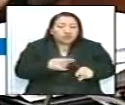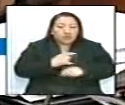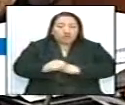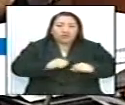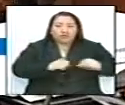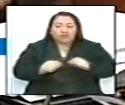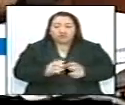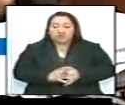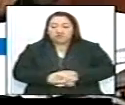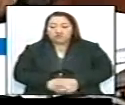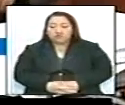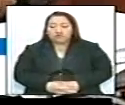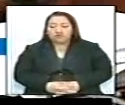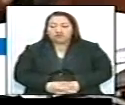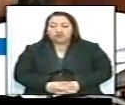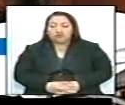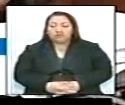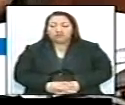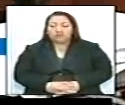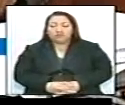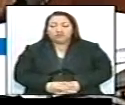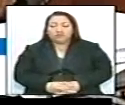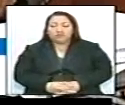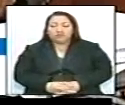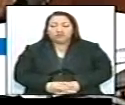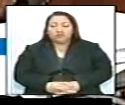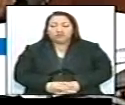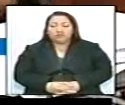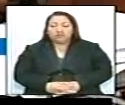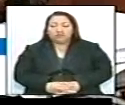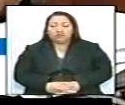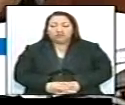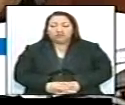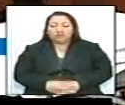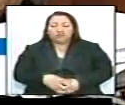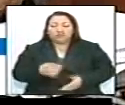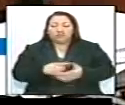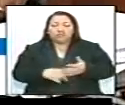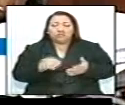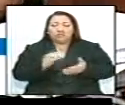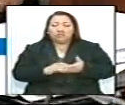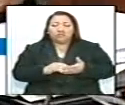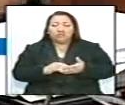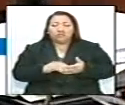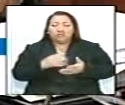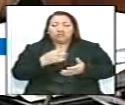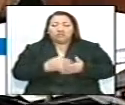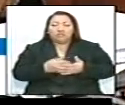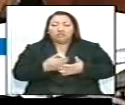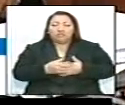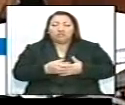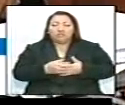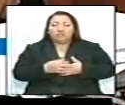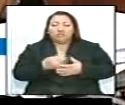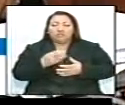gente opositora, que aquí les hacen WhatsApp falsos y que no valen las pruebas que demuestran que es lo contrario.